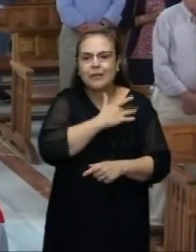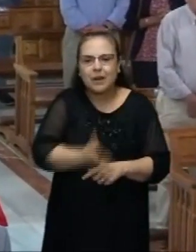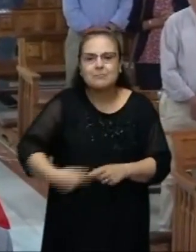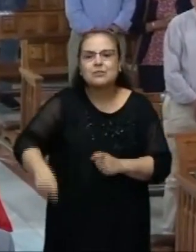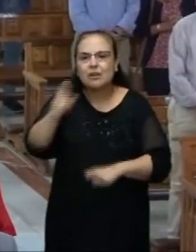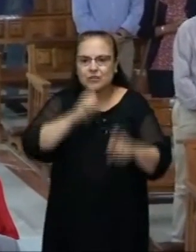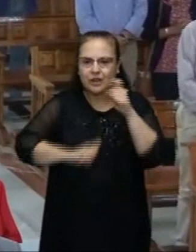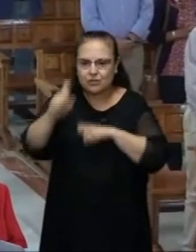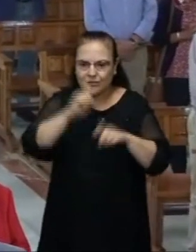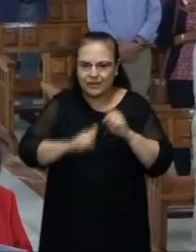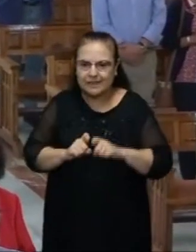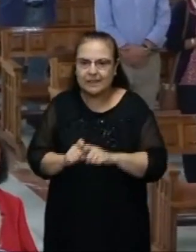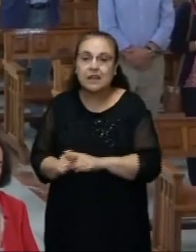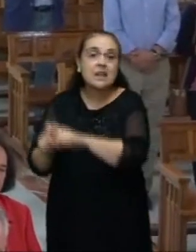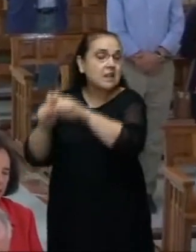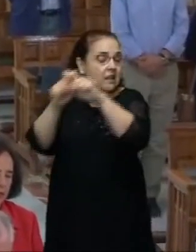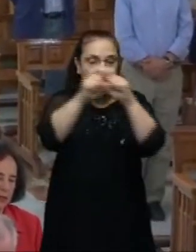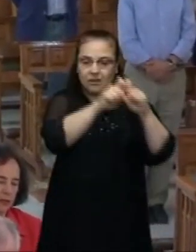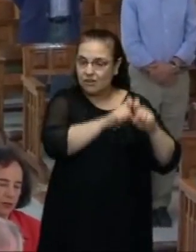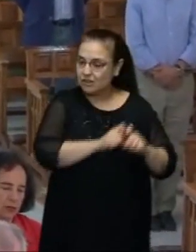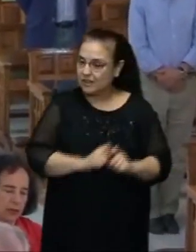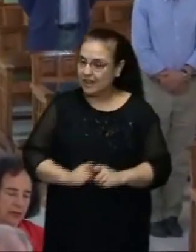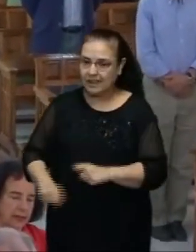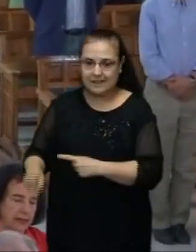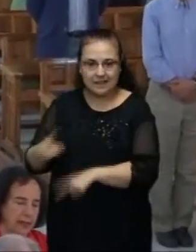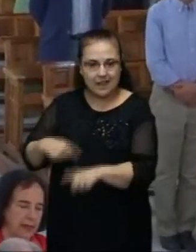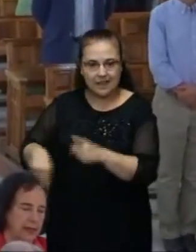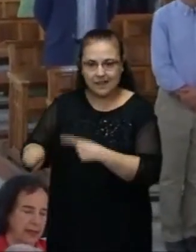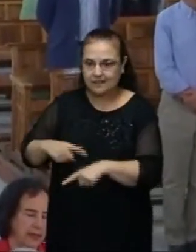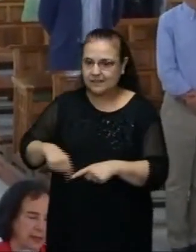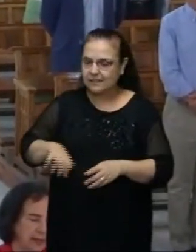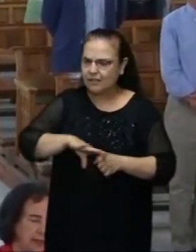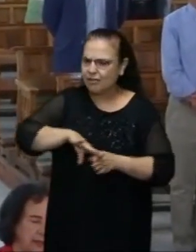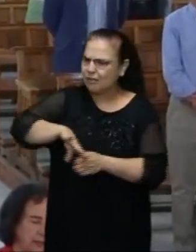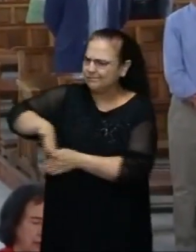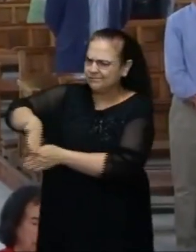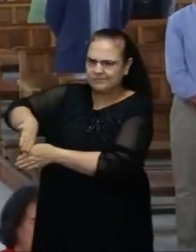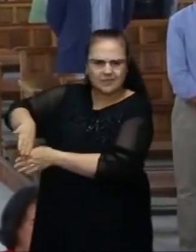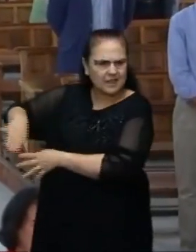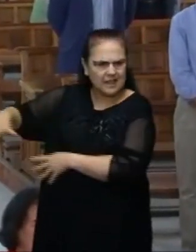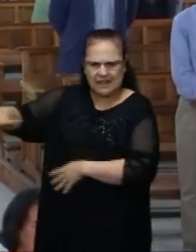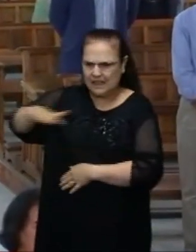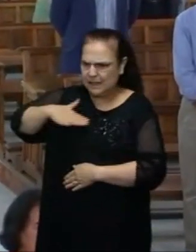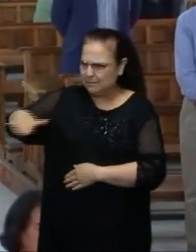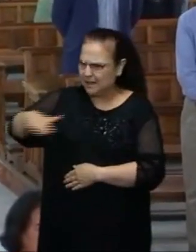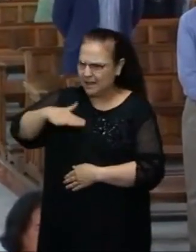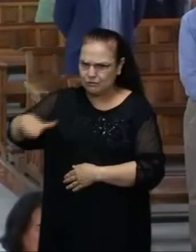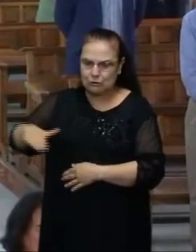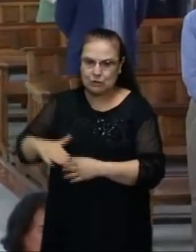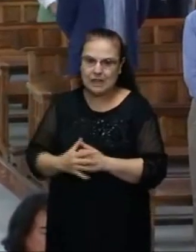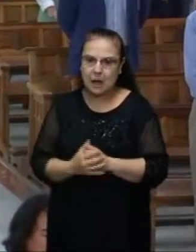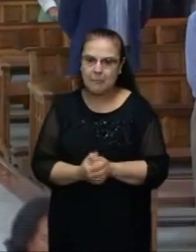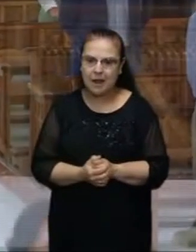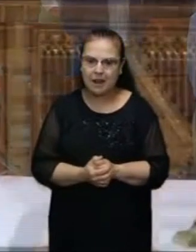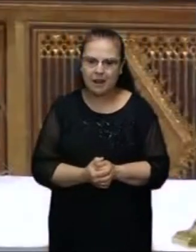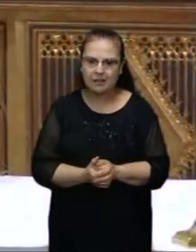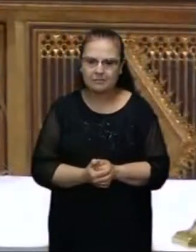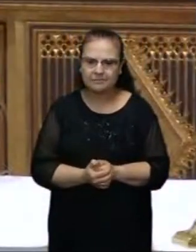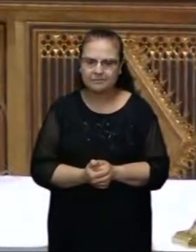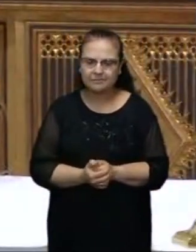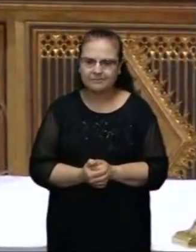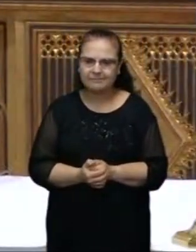nosotros perdonamos a los que nos ofenden. No nos dejes caer en la tentación y líbranos del